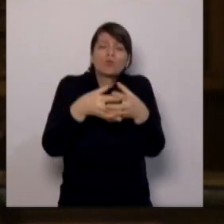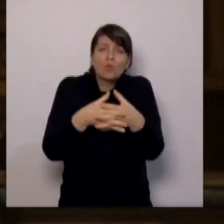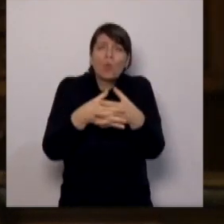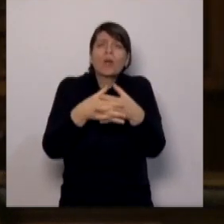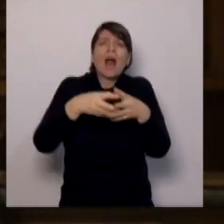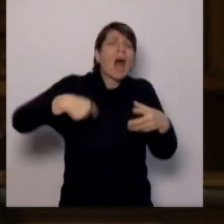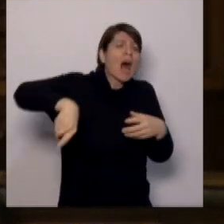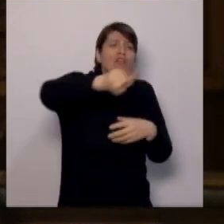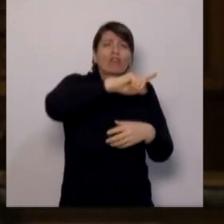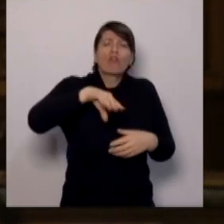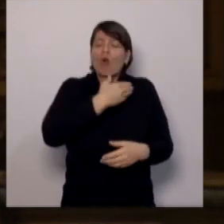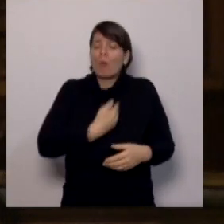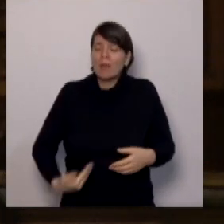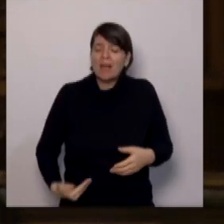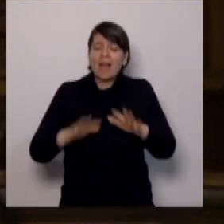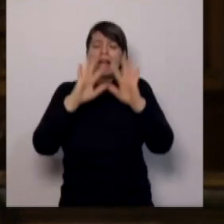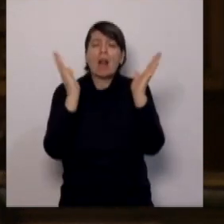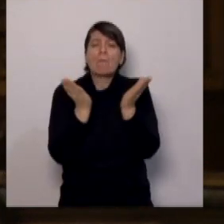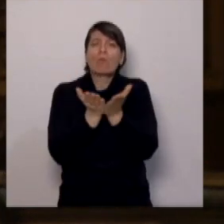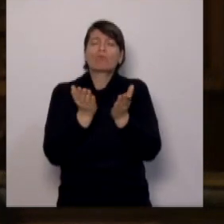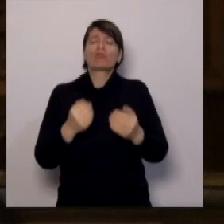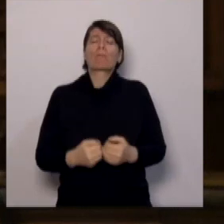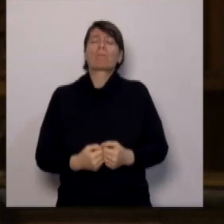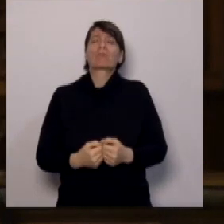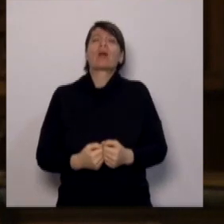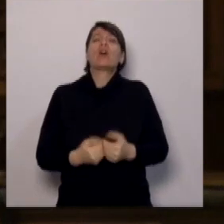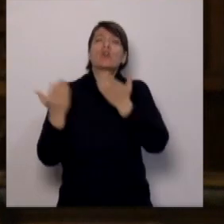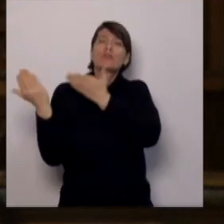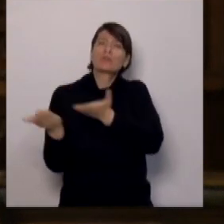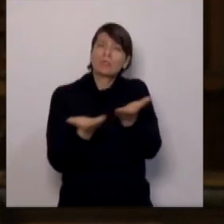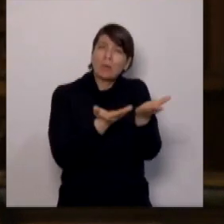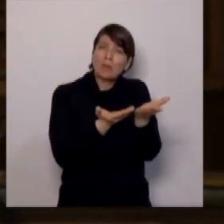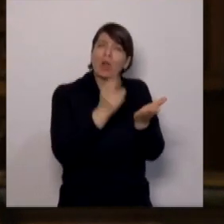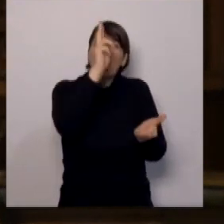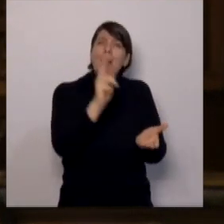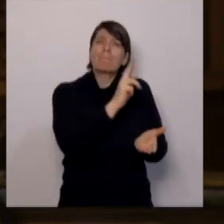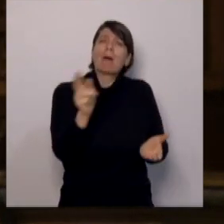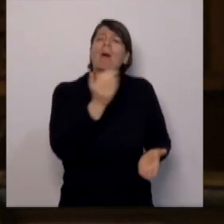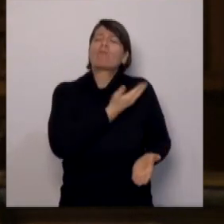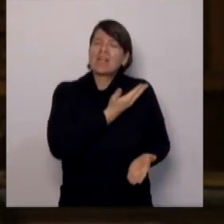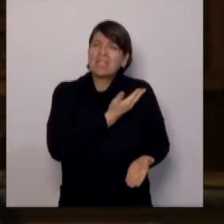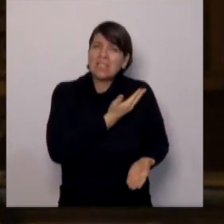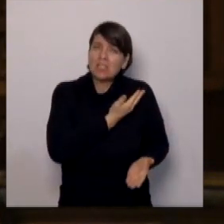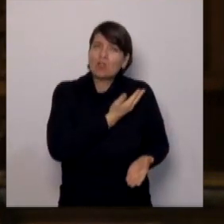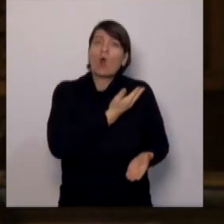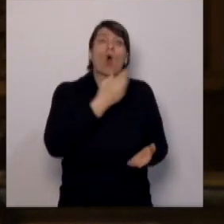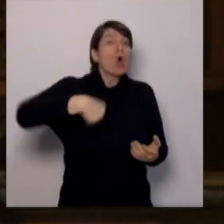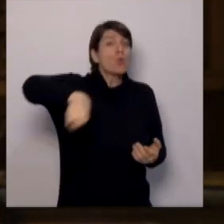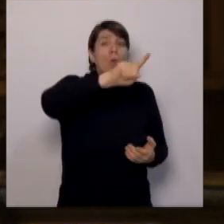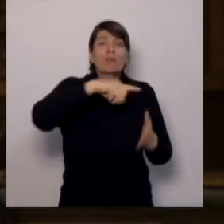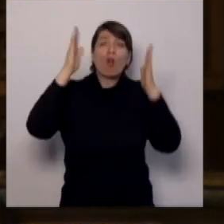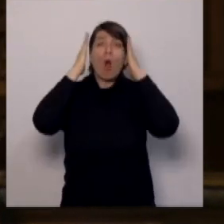la congregues en la unidad y la gobiernes en el mundo entero, con tu servidor, el Papa